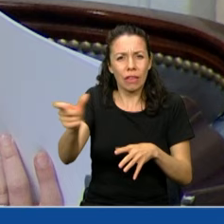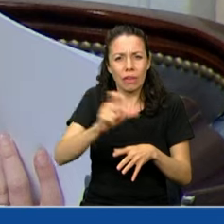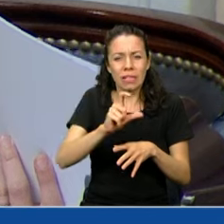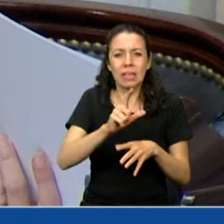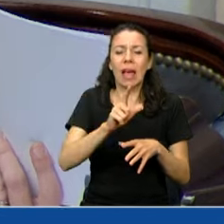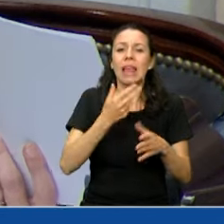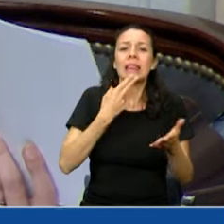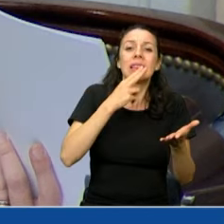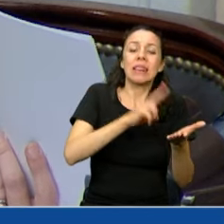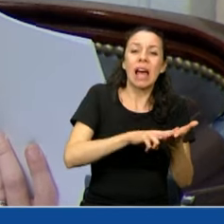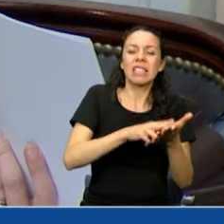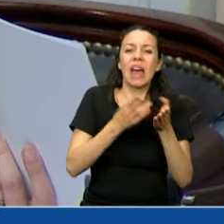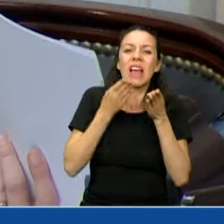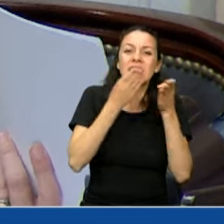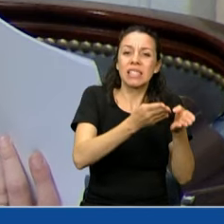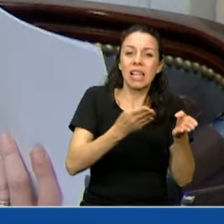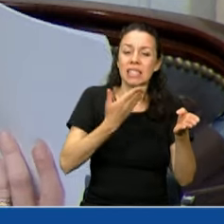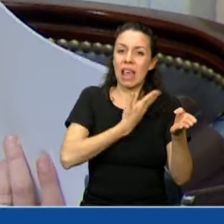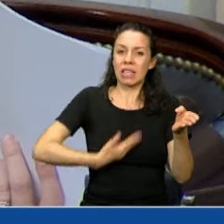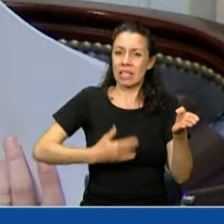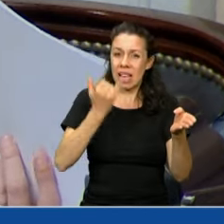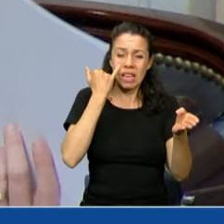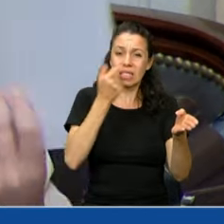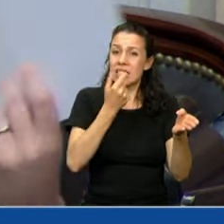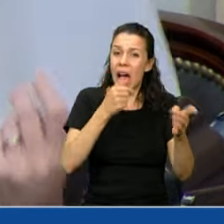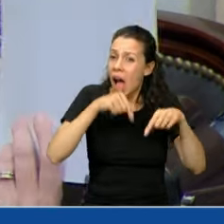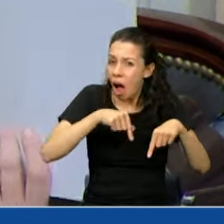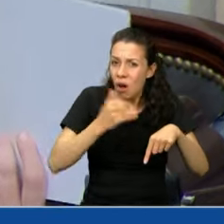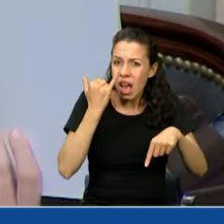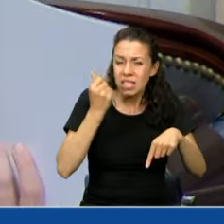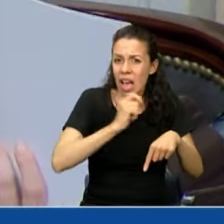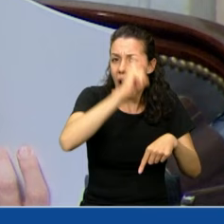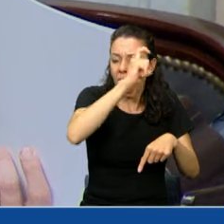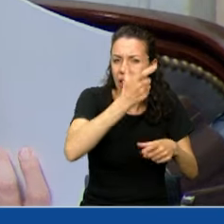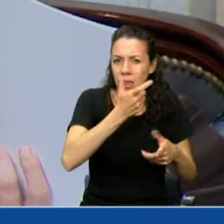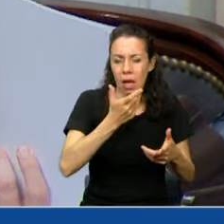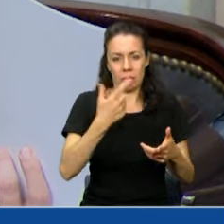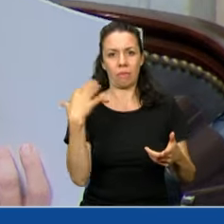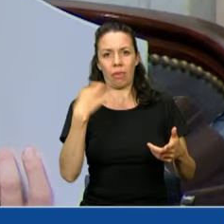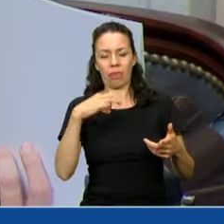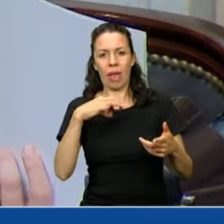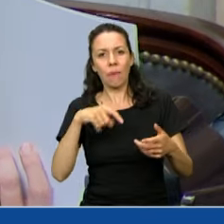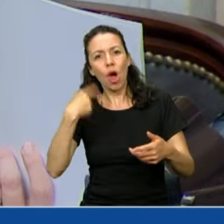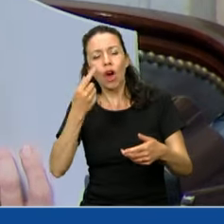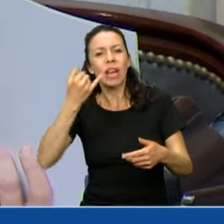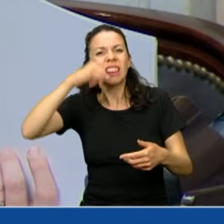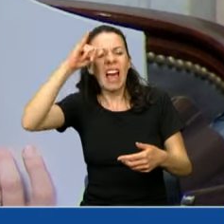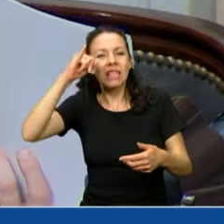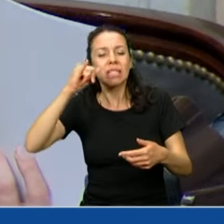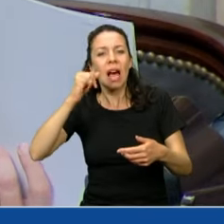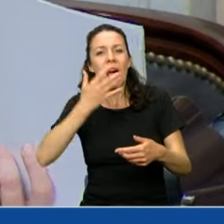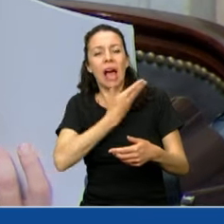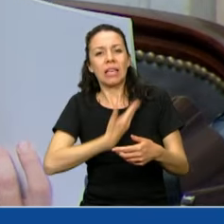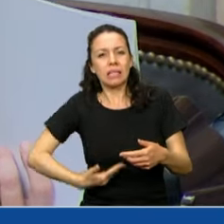del estado A esta industria ya es alta y es una lástima que tenga que tener una tasa de encia del Estado